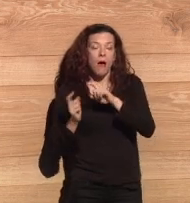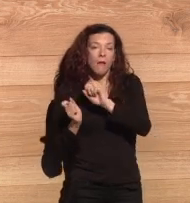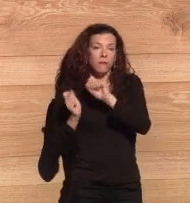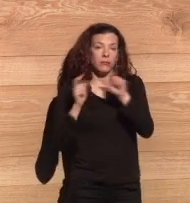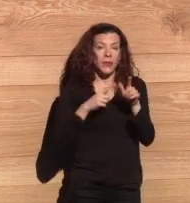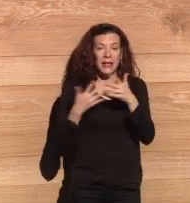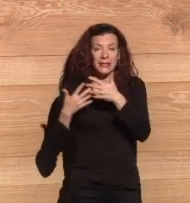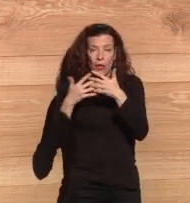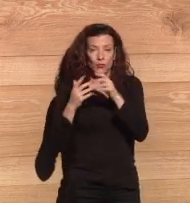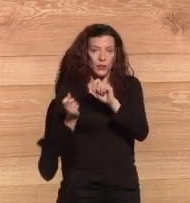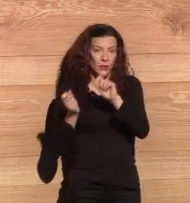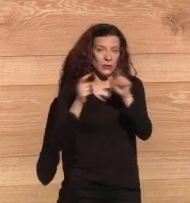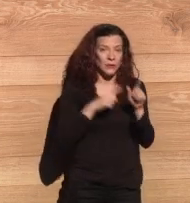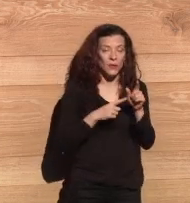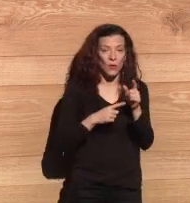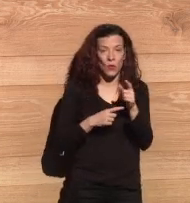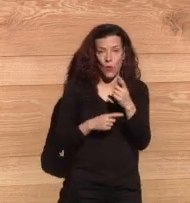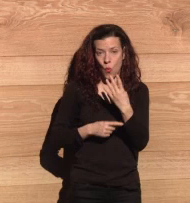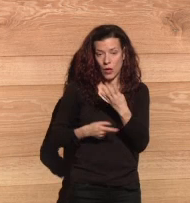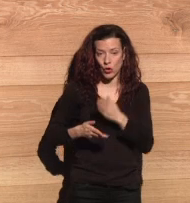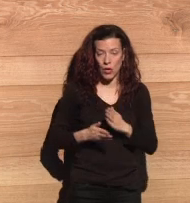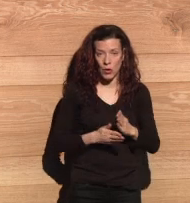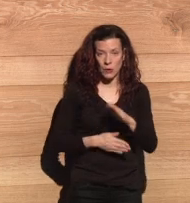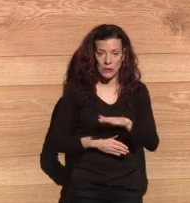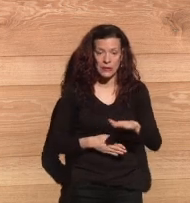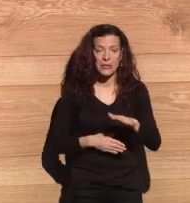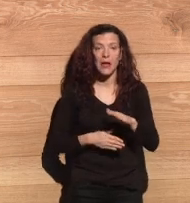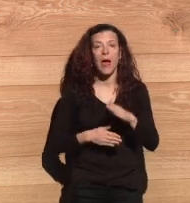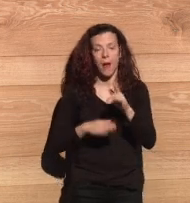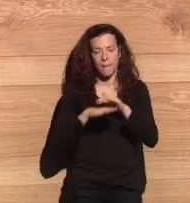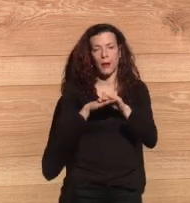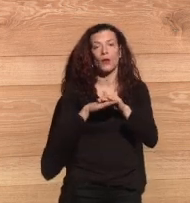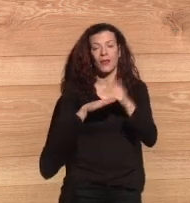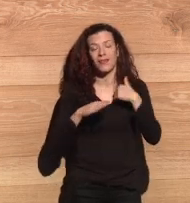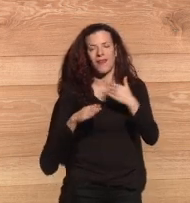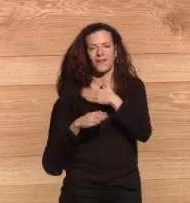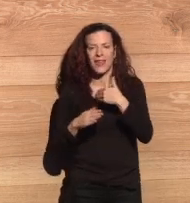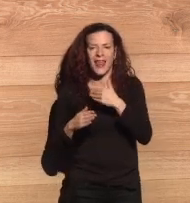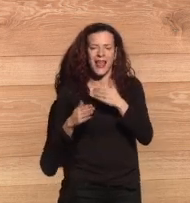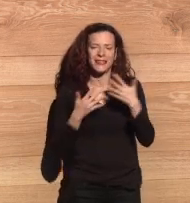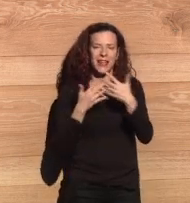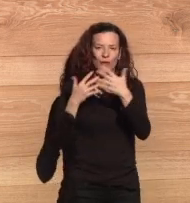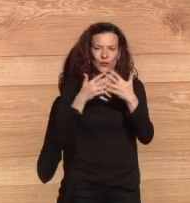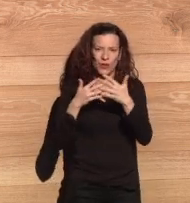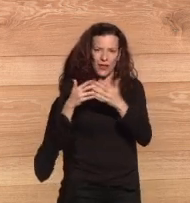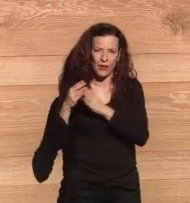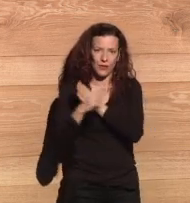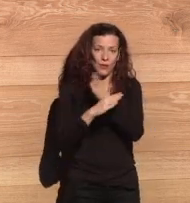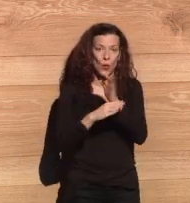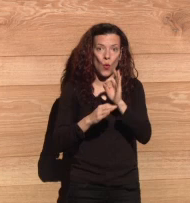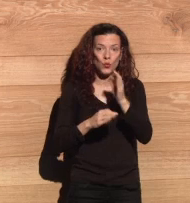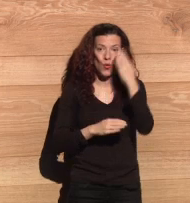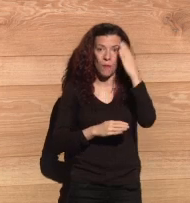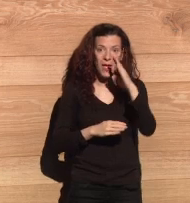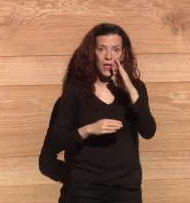hijos, eran 4 o 5 hijos chiquitos. La mamá ya estaba en Estados Unidos. Cruzando México, fueron secuestrados por los